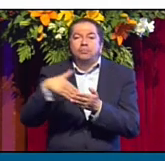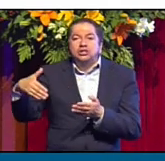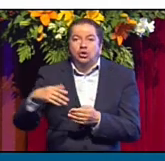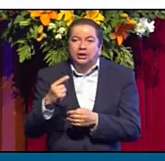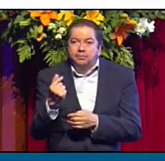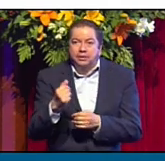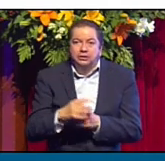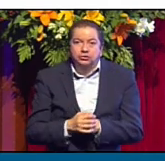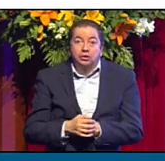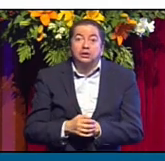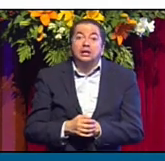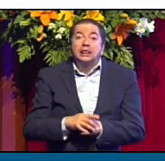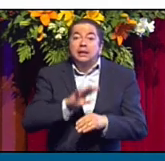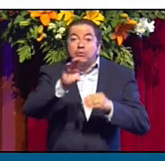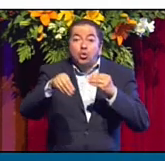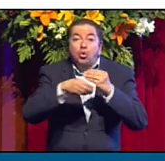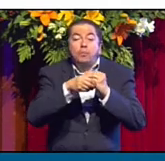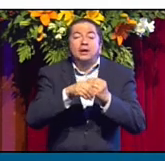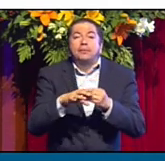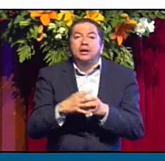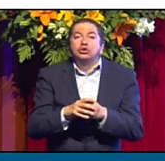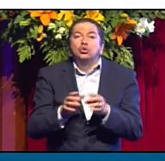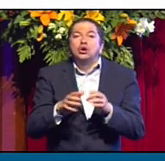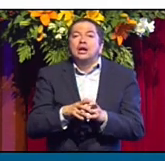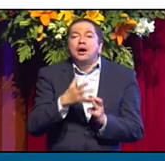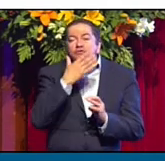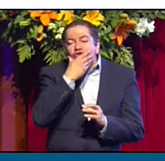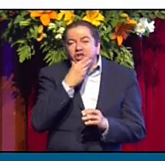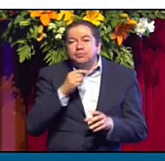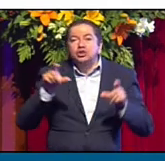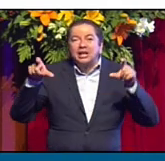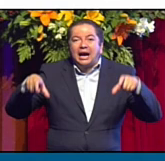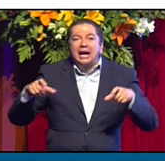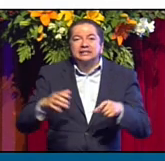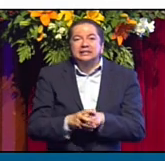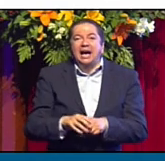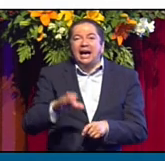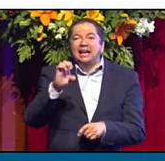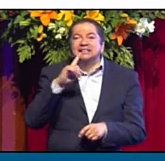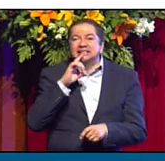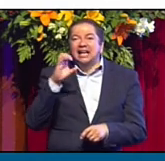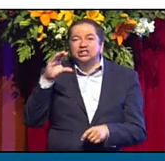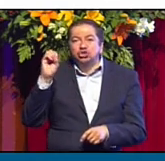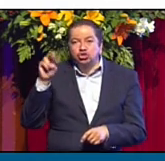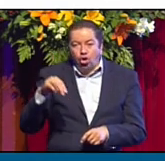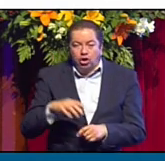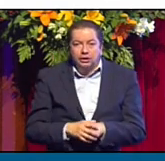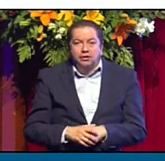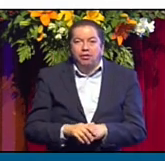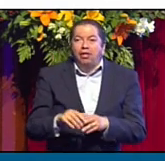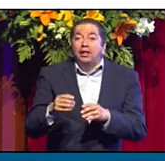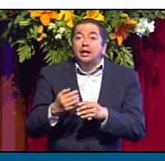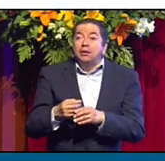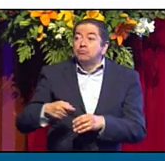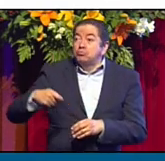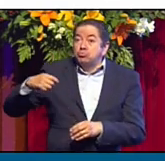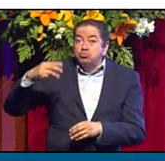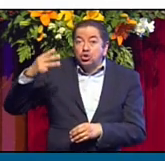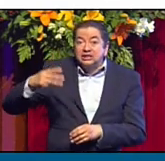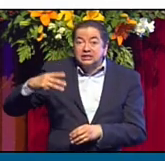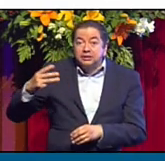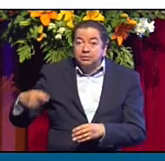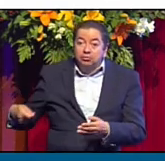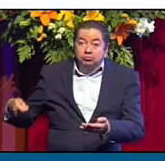Y un complemento de equipamiento, una hermosa cancha, que es la cancha de la estación, de la multicancha. Que el municipio colocó la primera cancha con